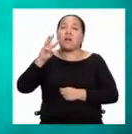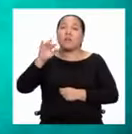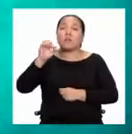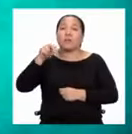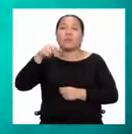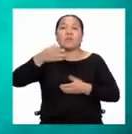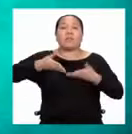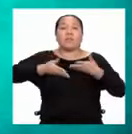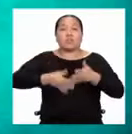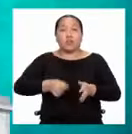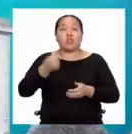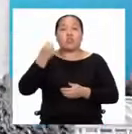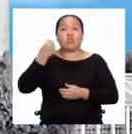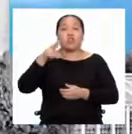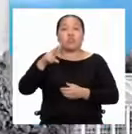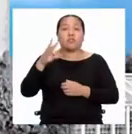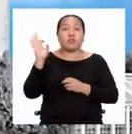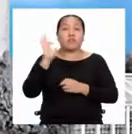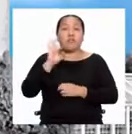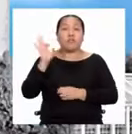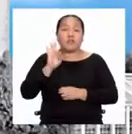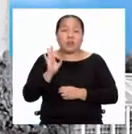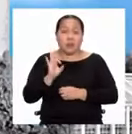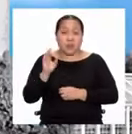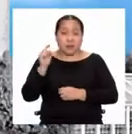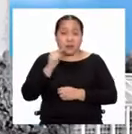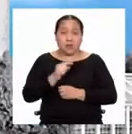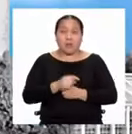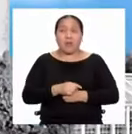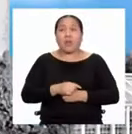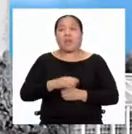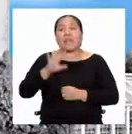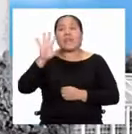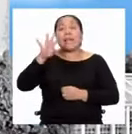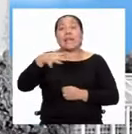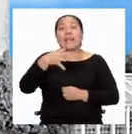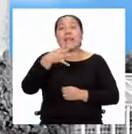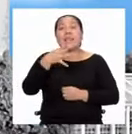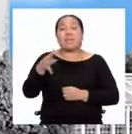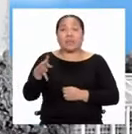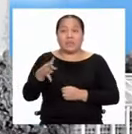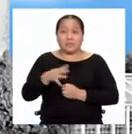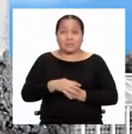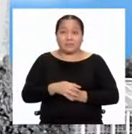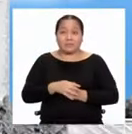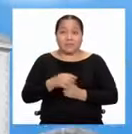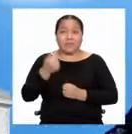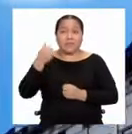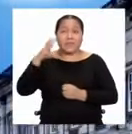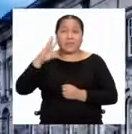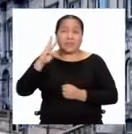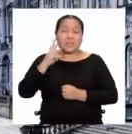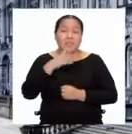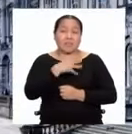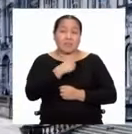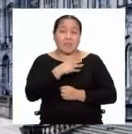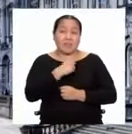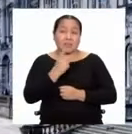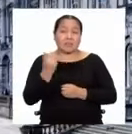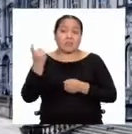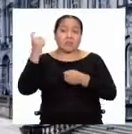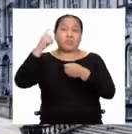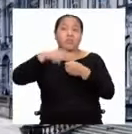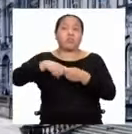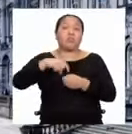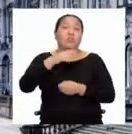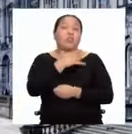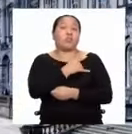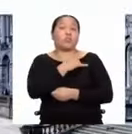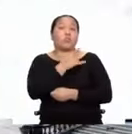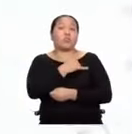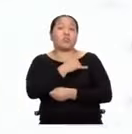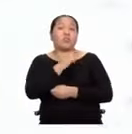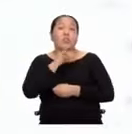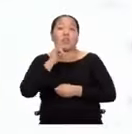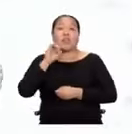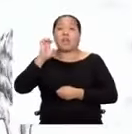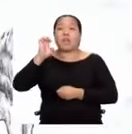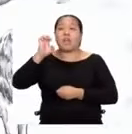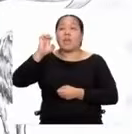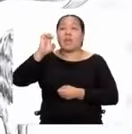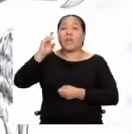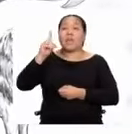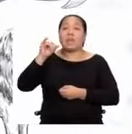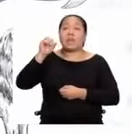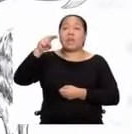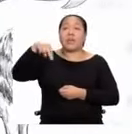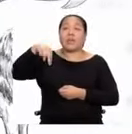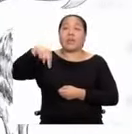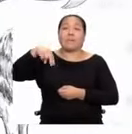febrero de 1809 en Shrewsbury, Inglaterra. A los 16 años se inscribió en la Universidad de Edimburgo para estudiar